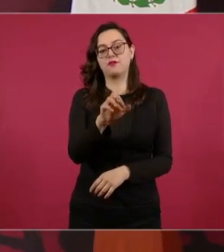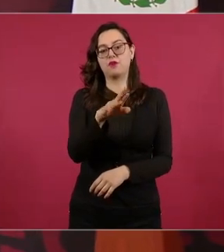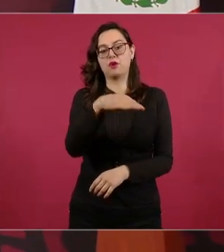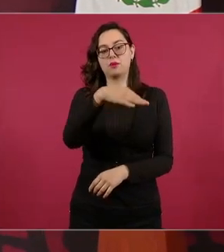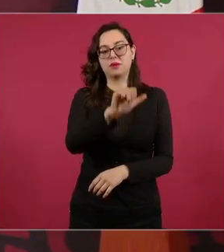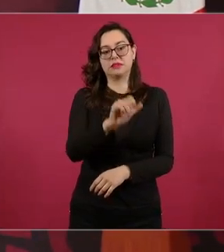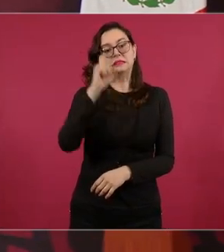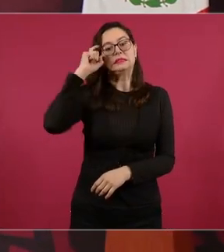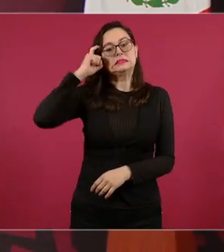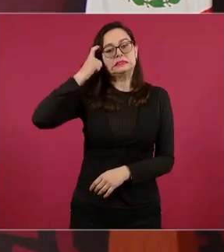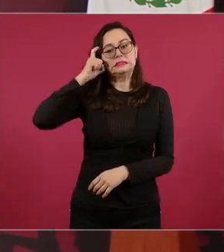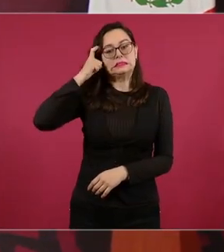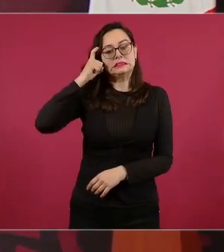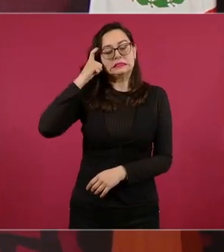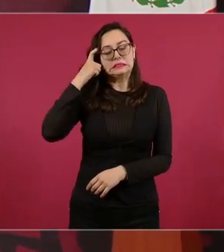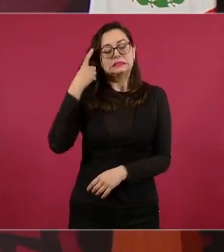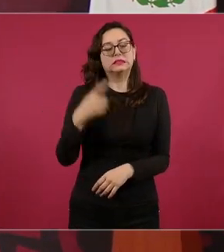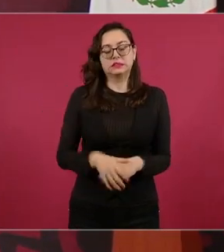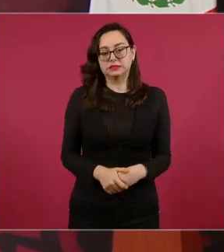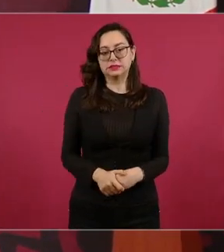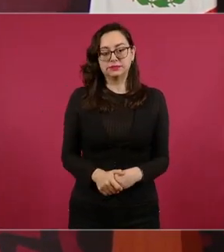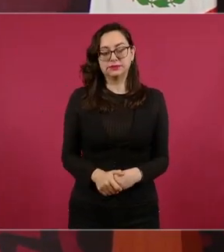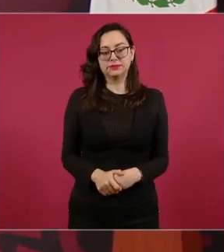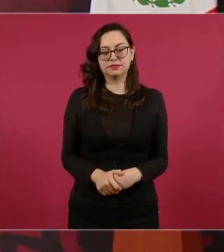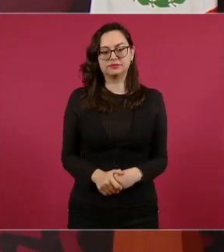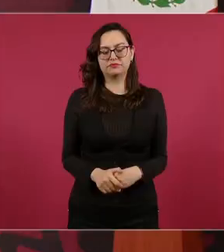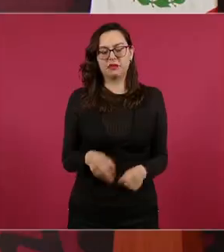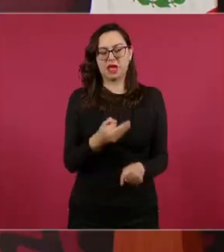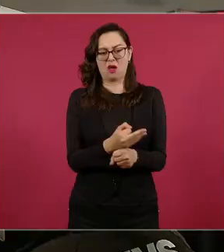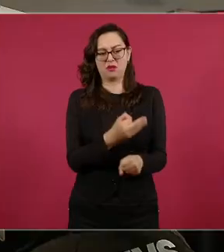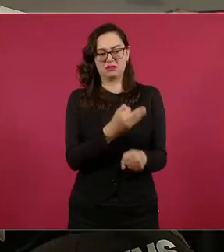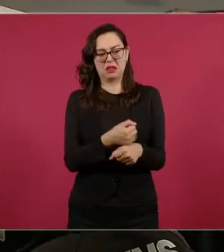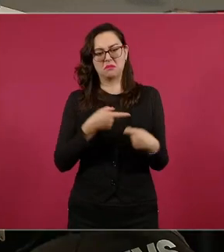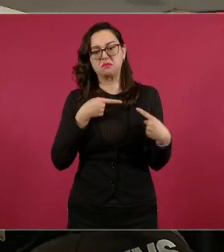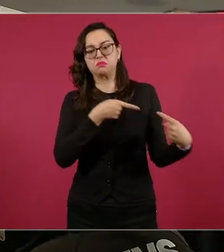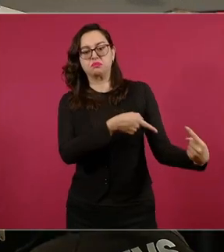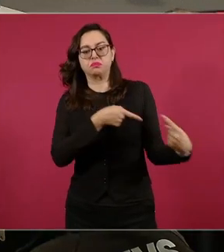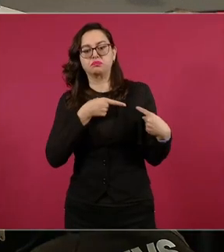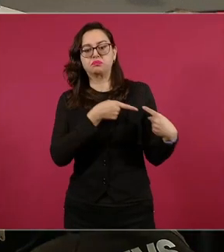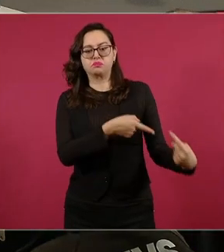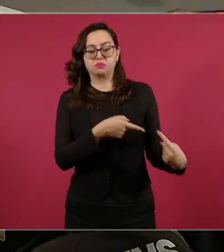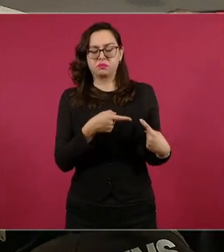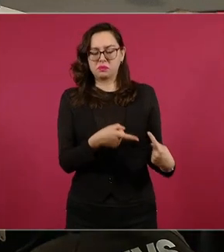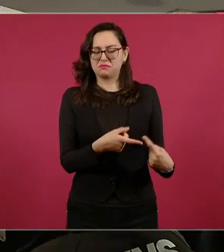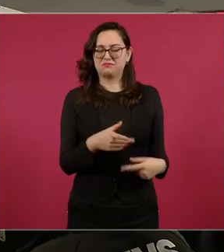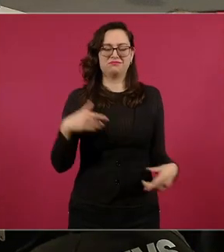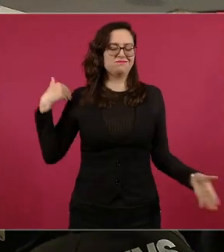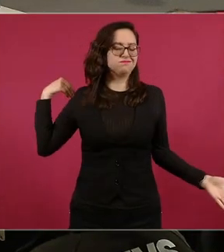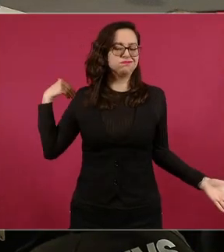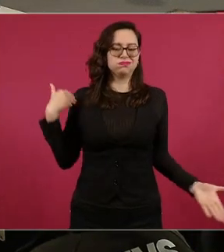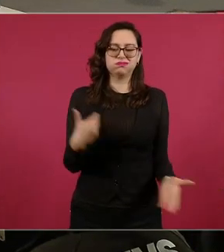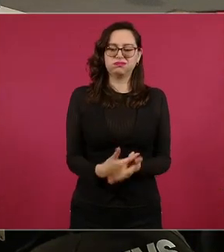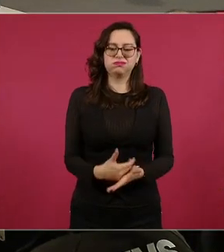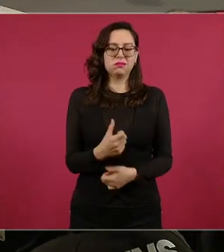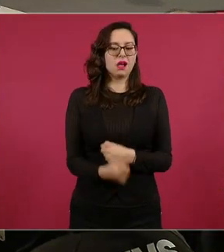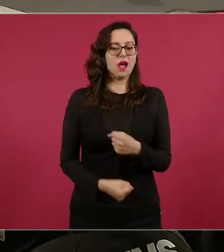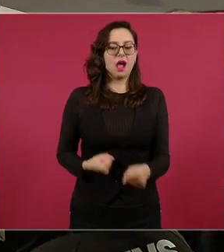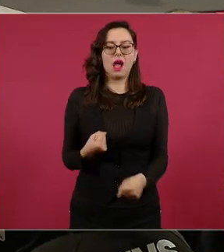No es de ahora siempre hemos tenido este debate, ya llevamos años